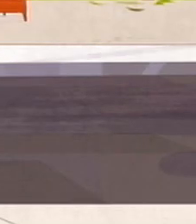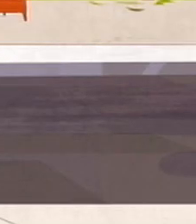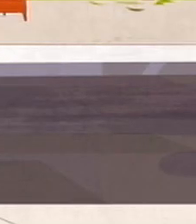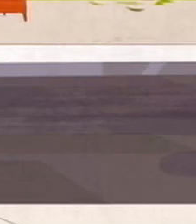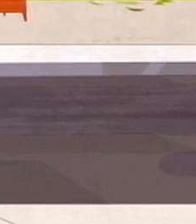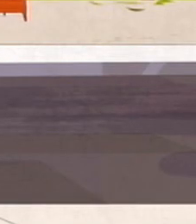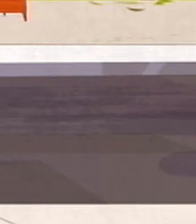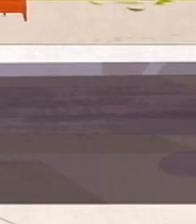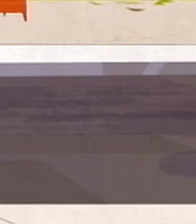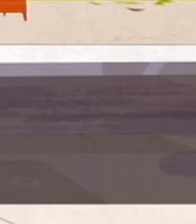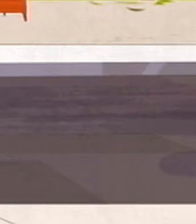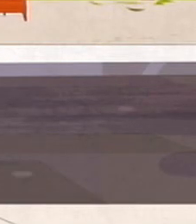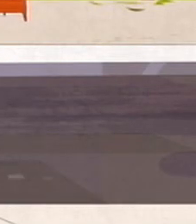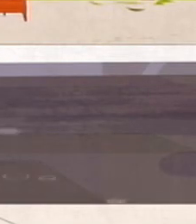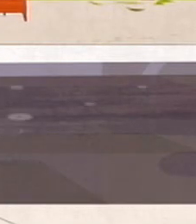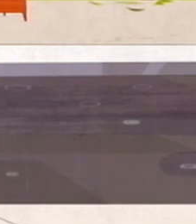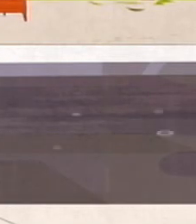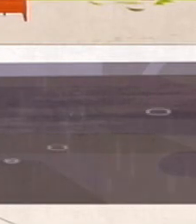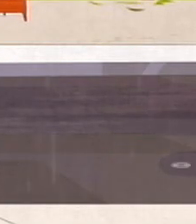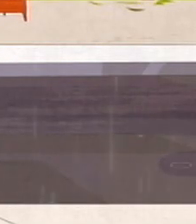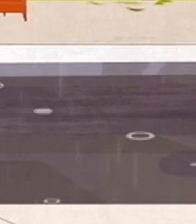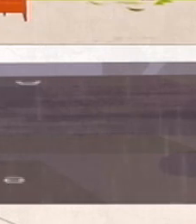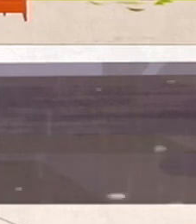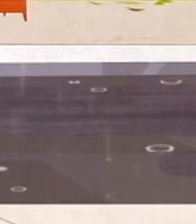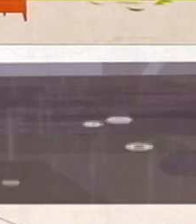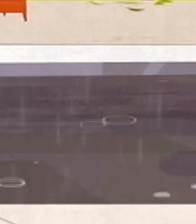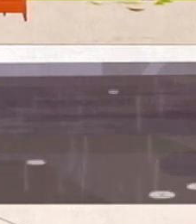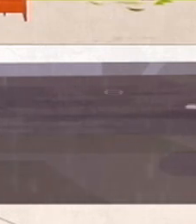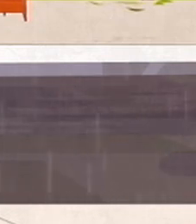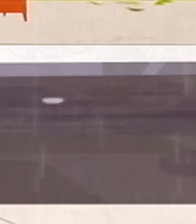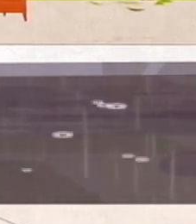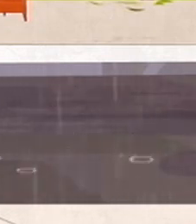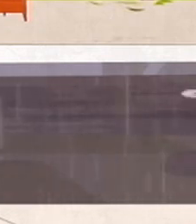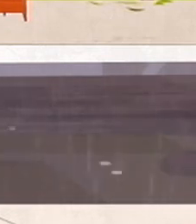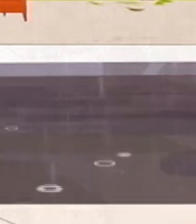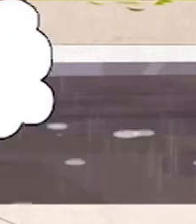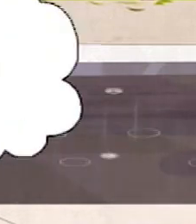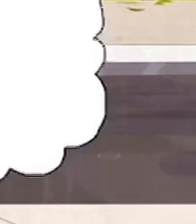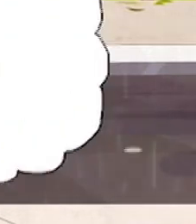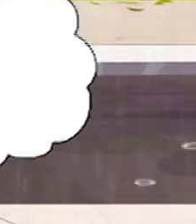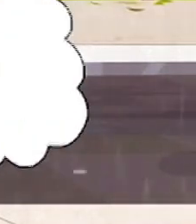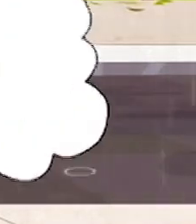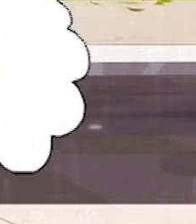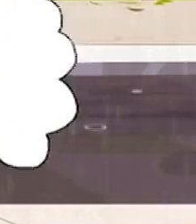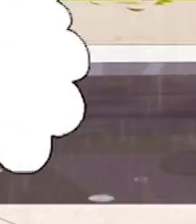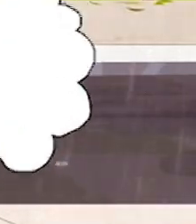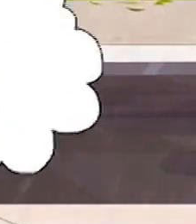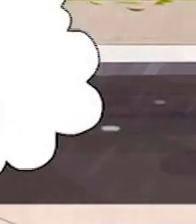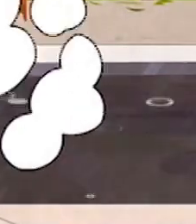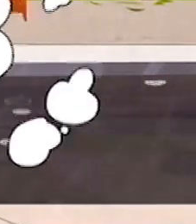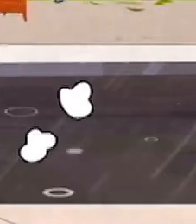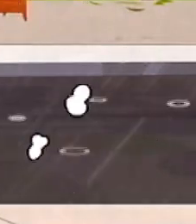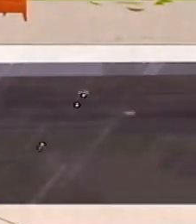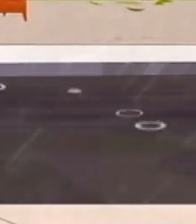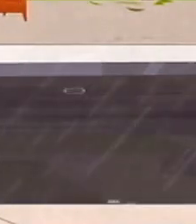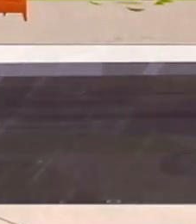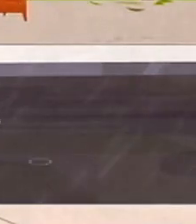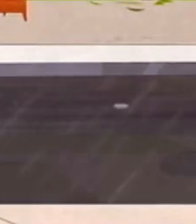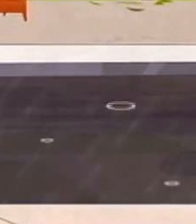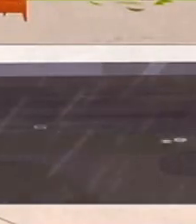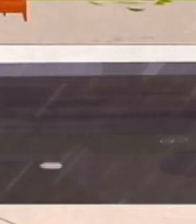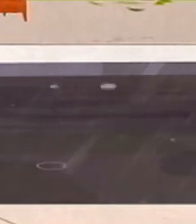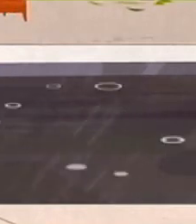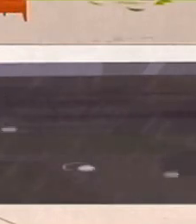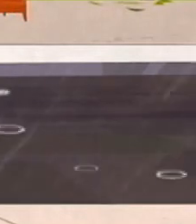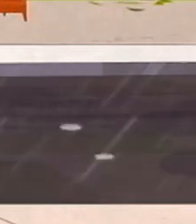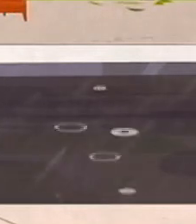Para protegerme contra la COVID debo estar vacunado y tener mi esquema completo. Pero